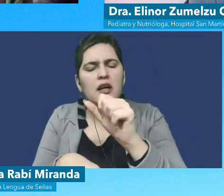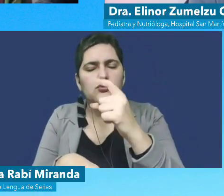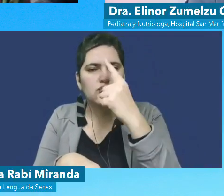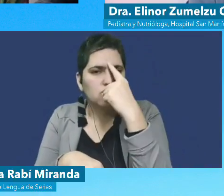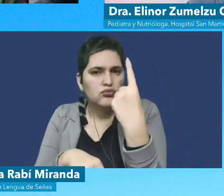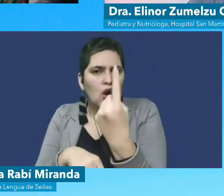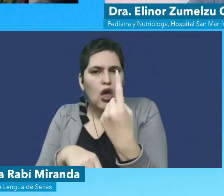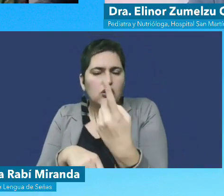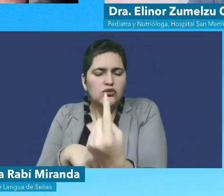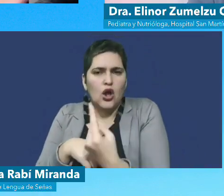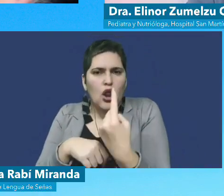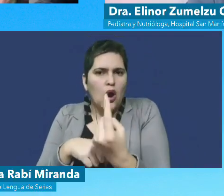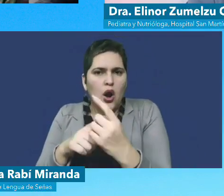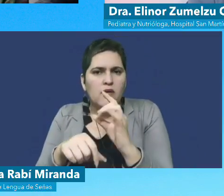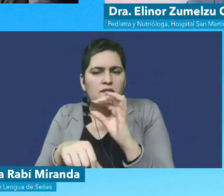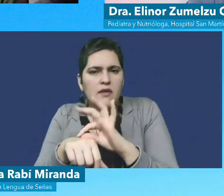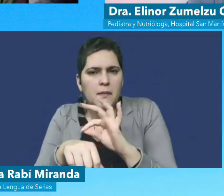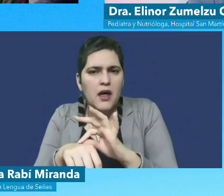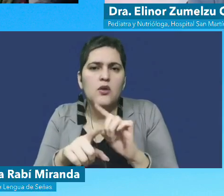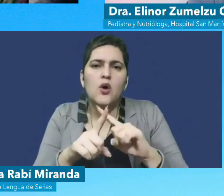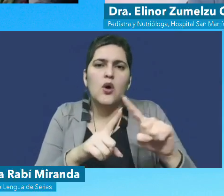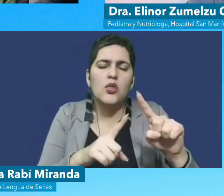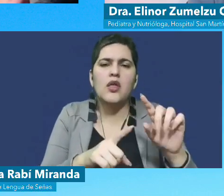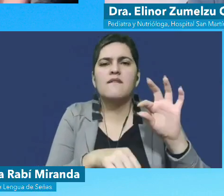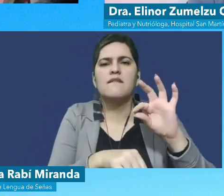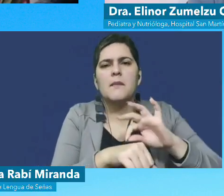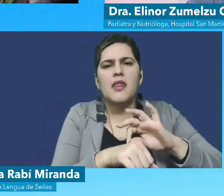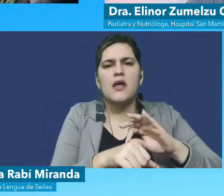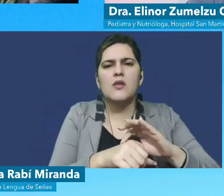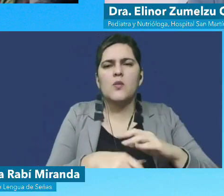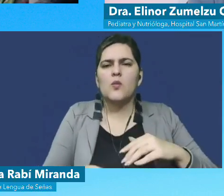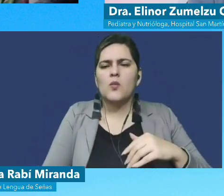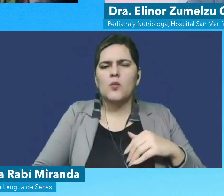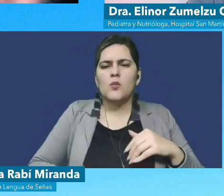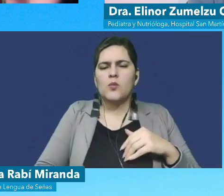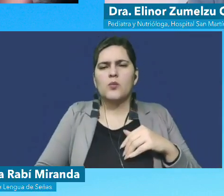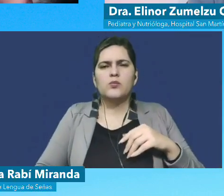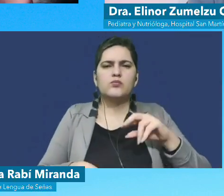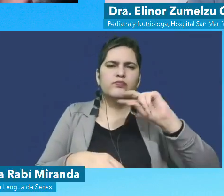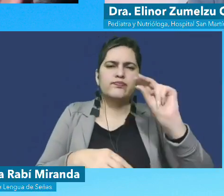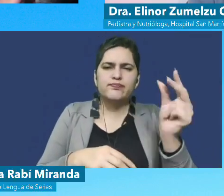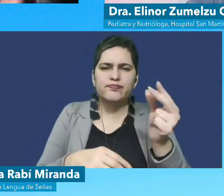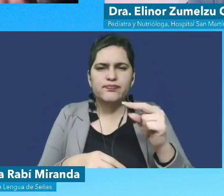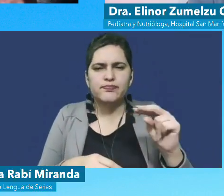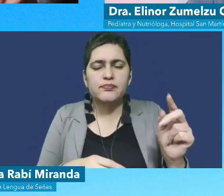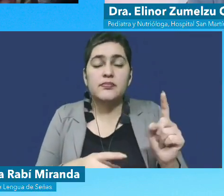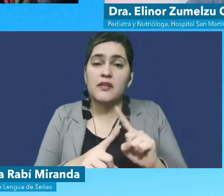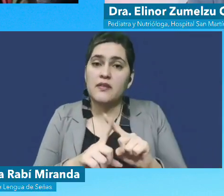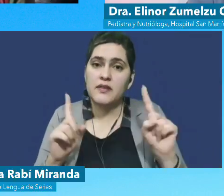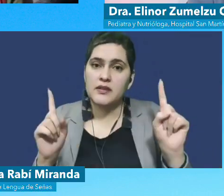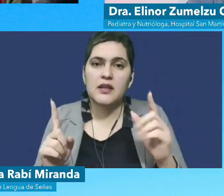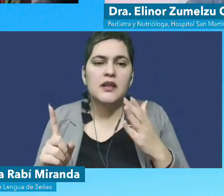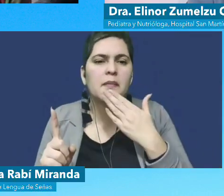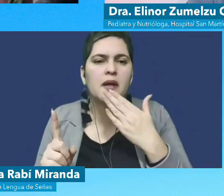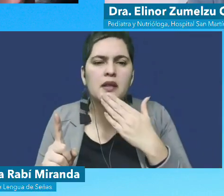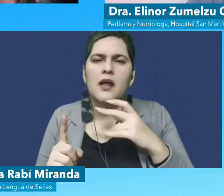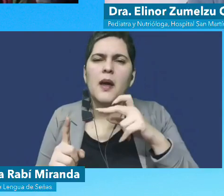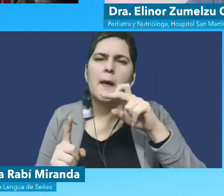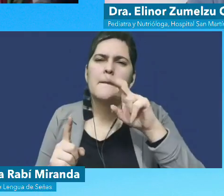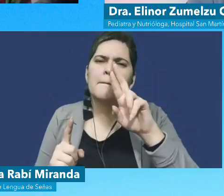digestivas. Perfecto. También Marcela Nahuelpan hace una consulta que se repitió varias veces. La diferencia entre prebiótico